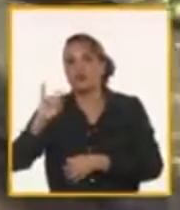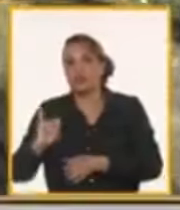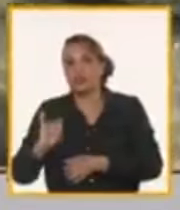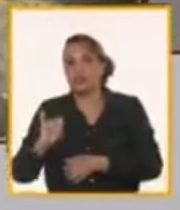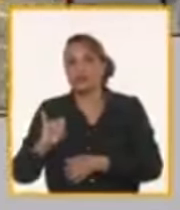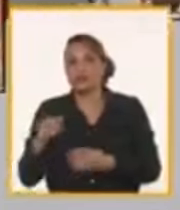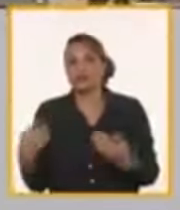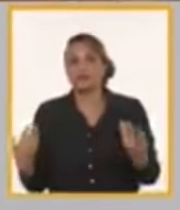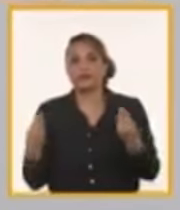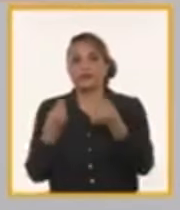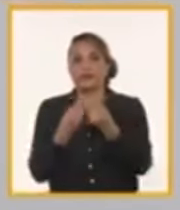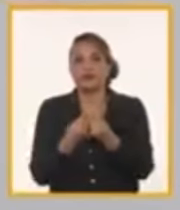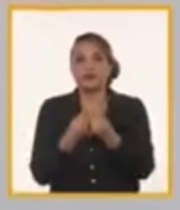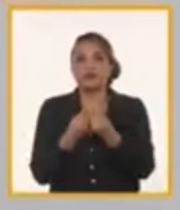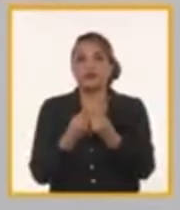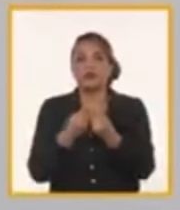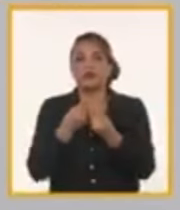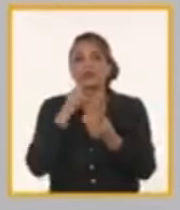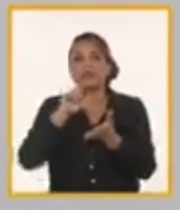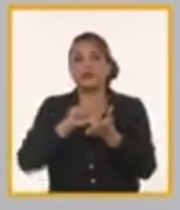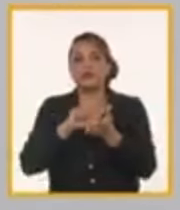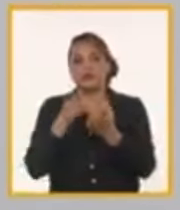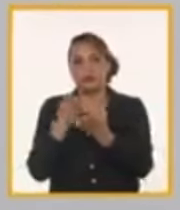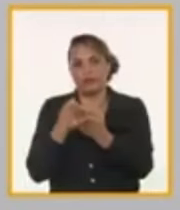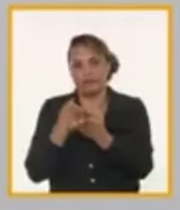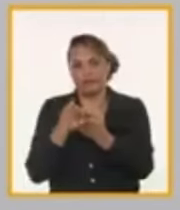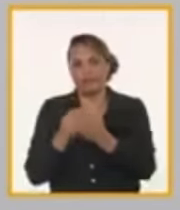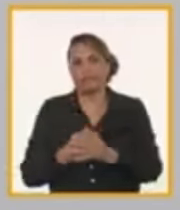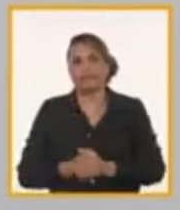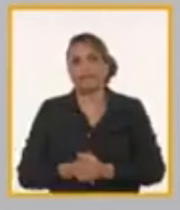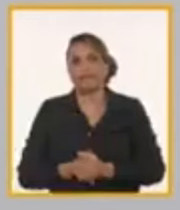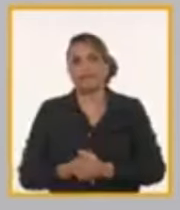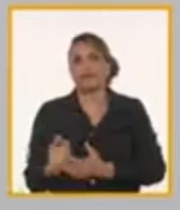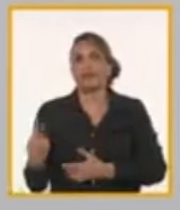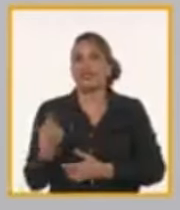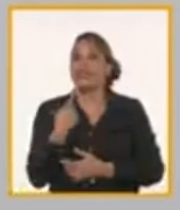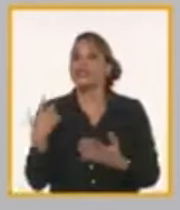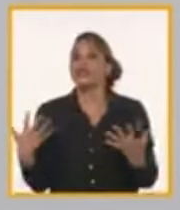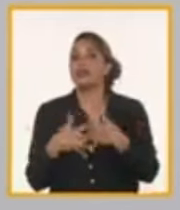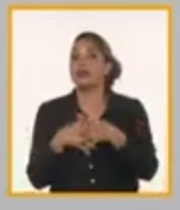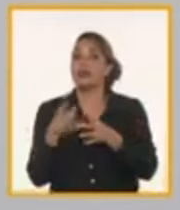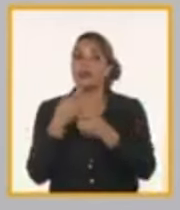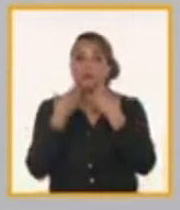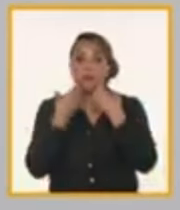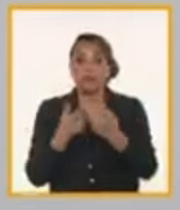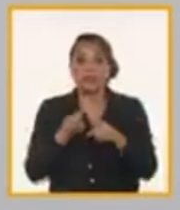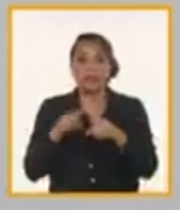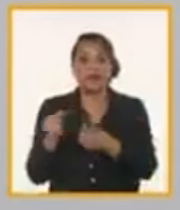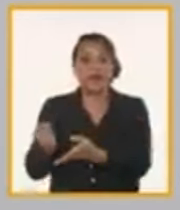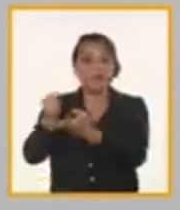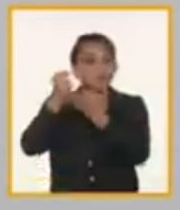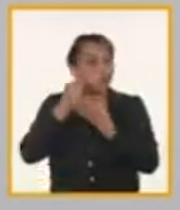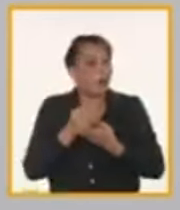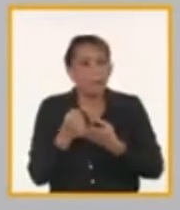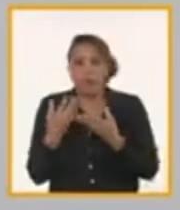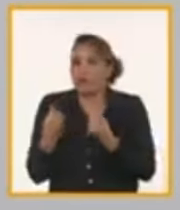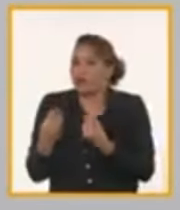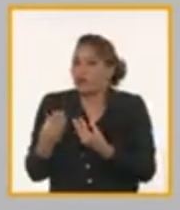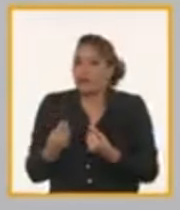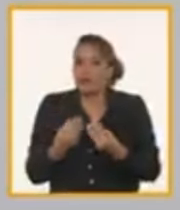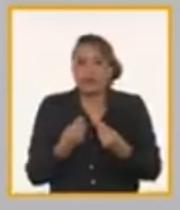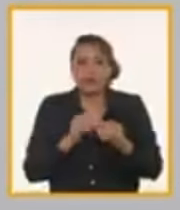red de centros de estudios que abordan el desarrollo local para nosotros es fundamental esa Red porque realmente apoya mucho a nuestros